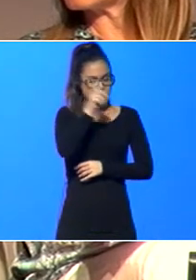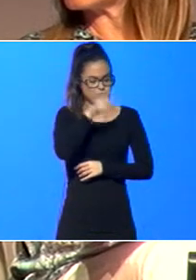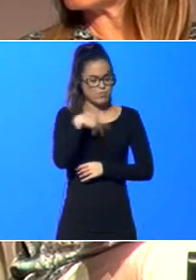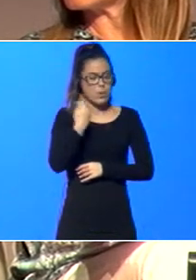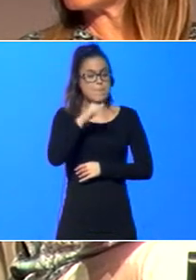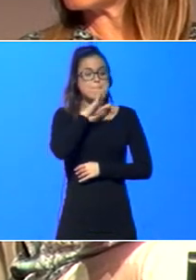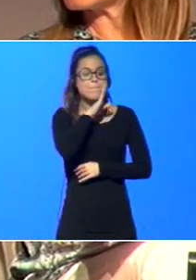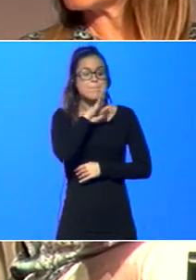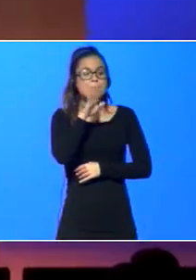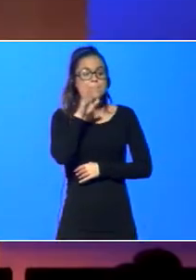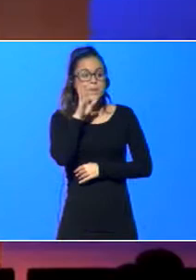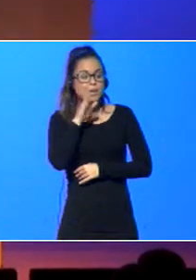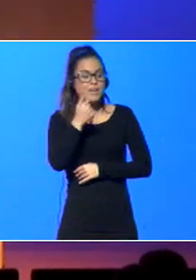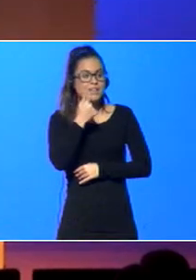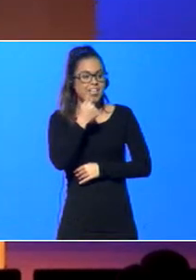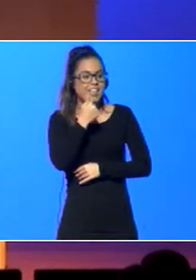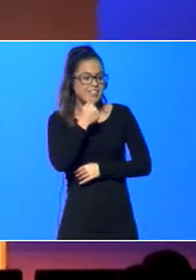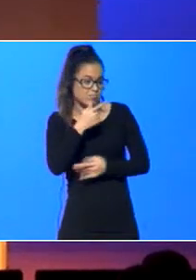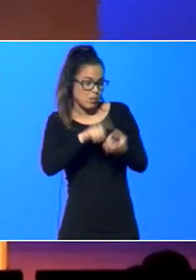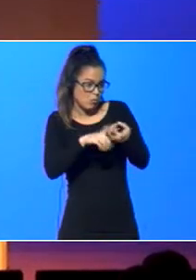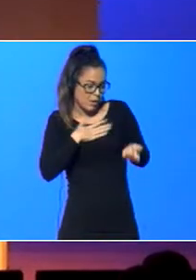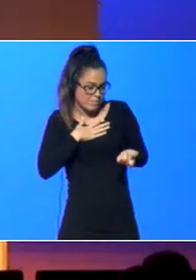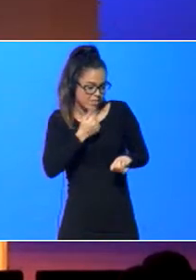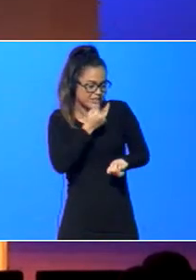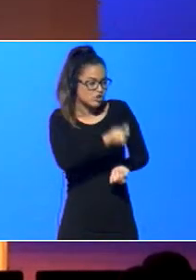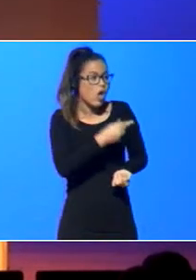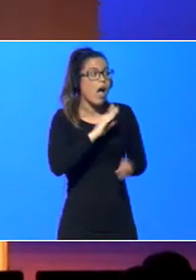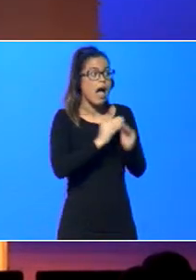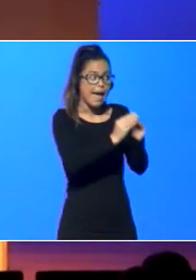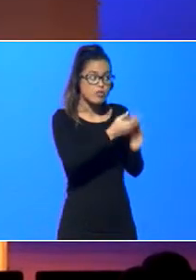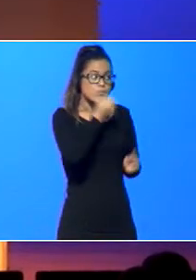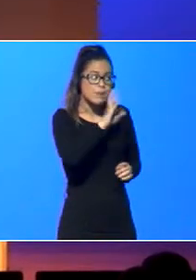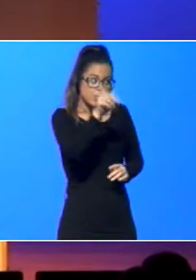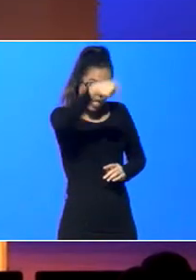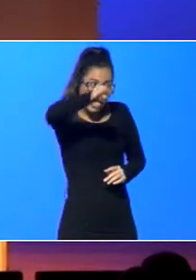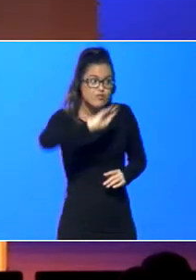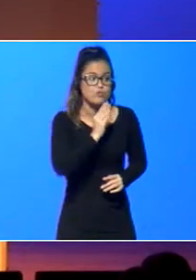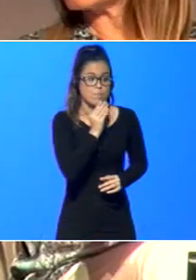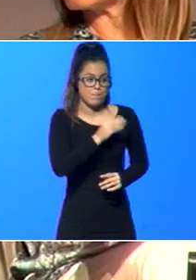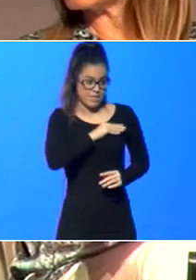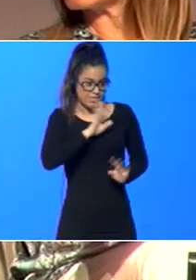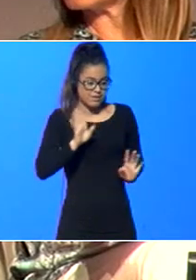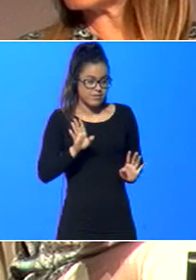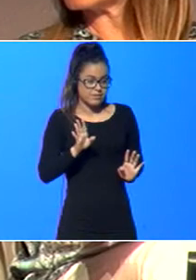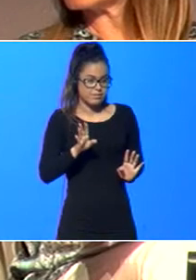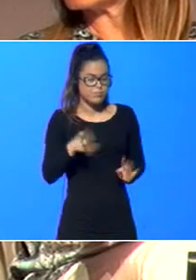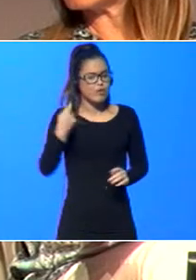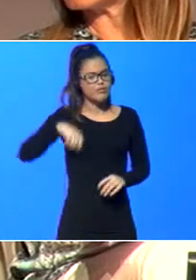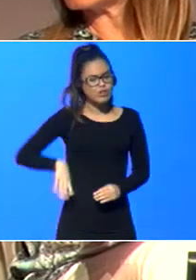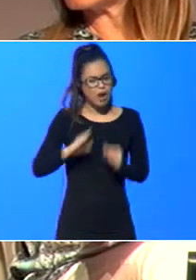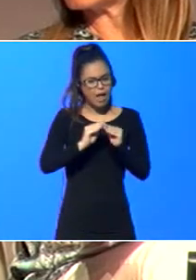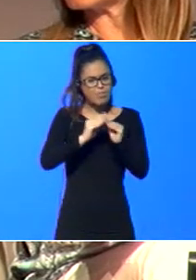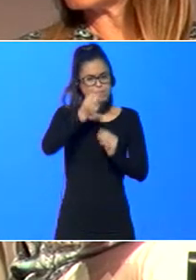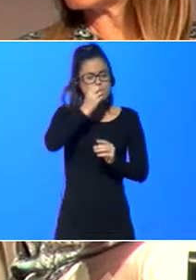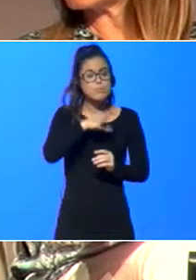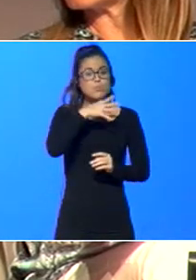hazlo bien, que ellos se lo merecen. Un profesional lo hace bien porque ellos se lo merecen, porque él